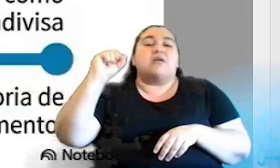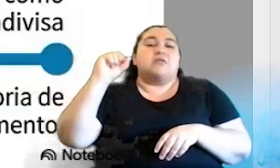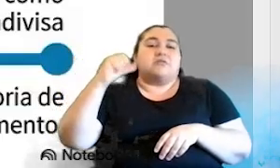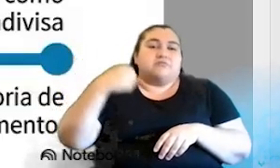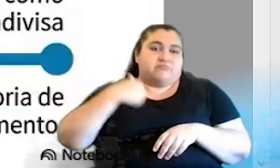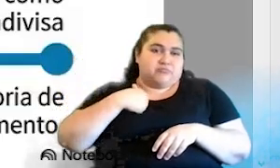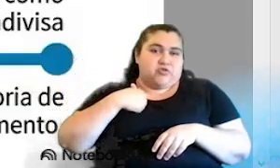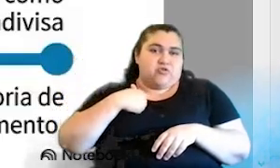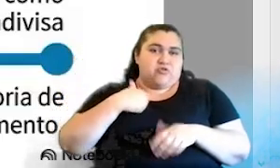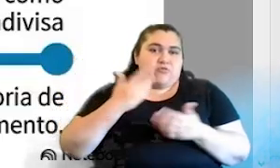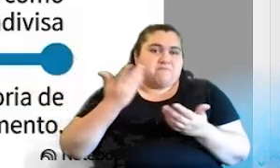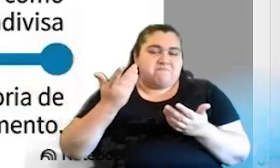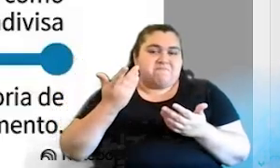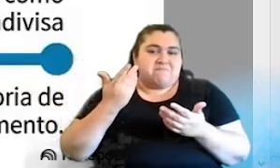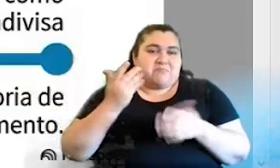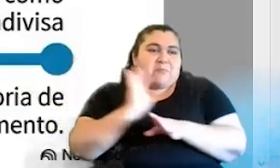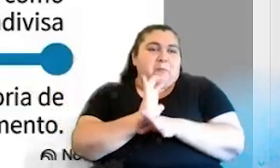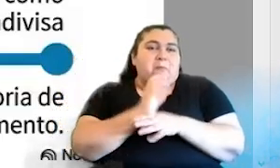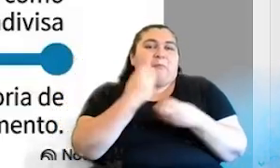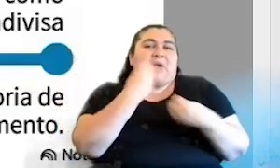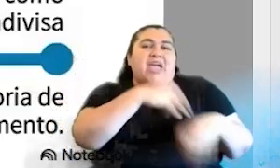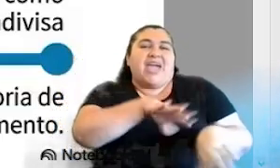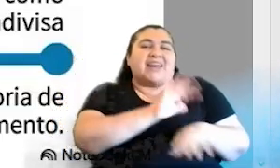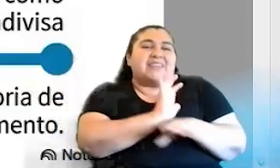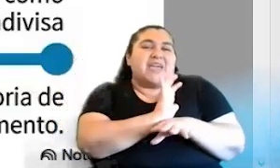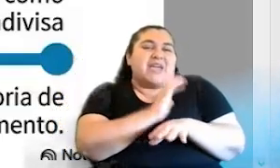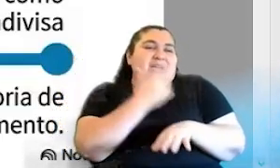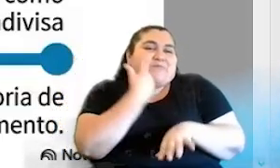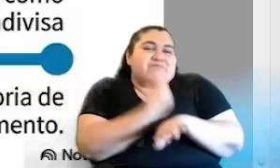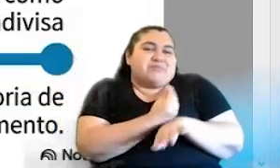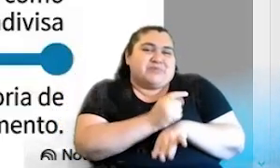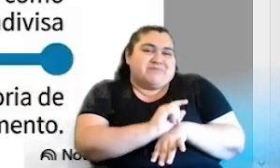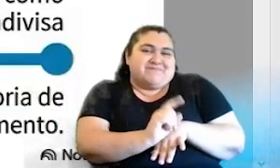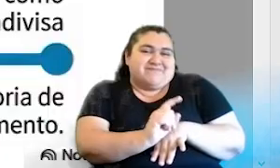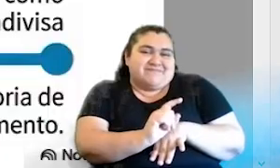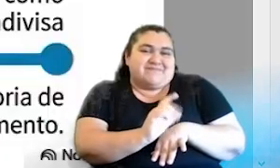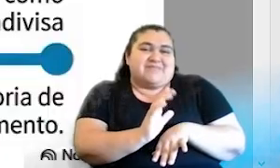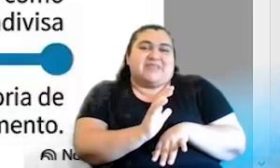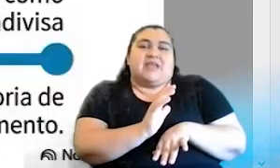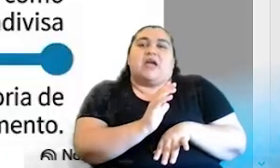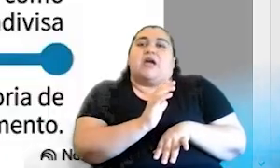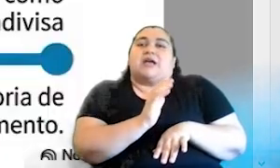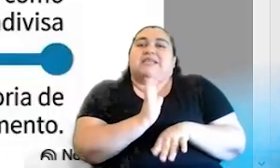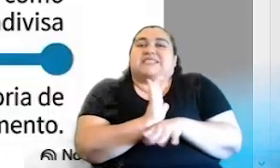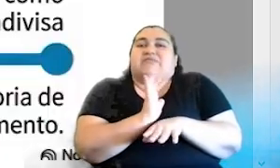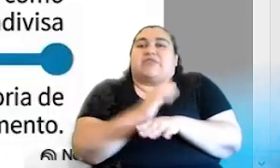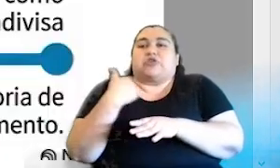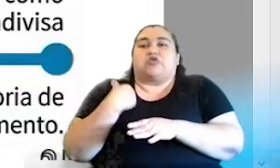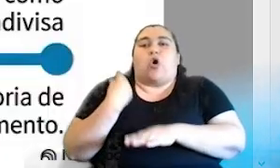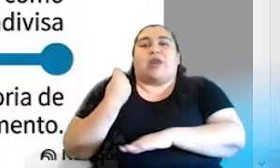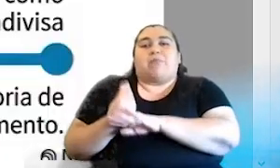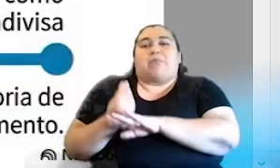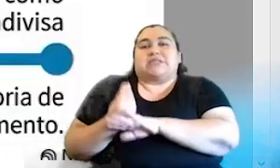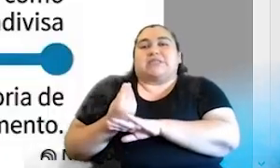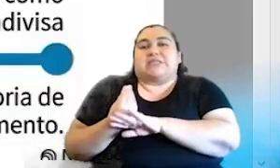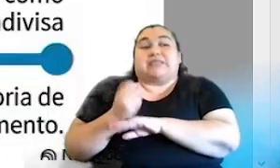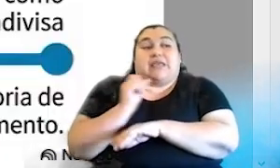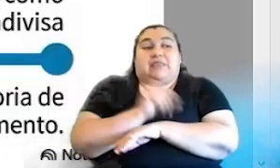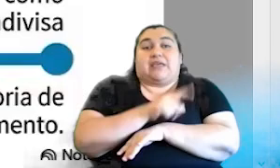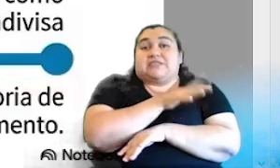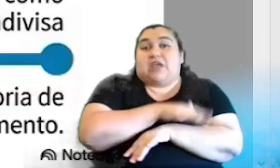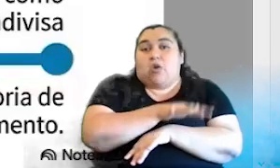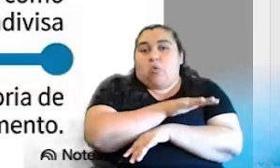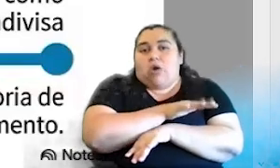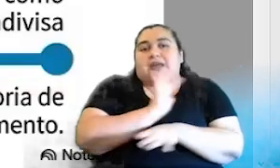no se pierde la residencia, sino que como se está representando al país, la persona está